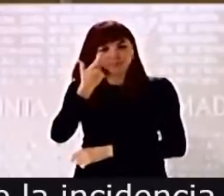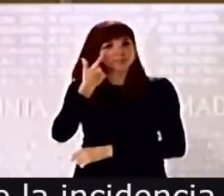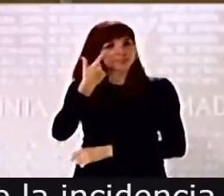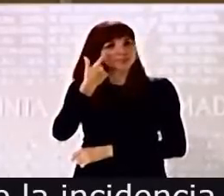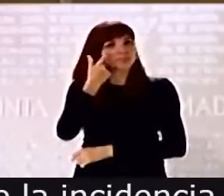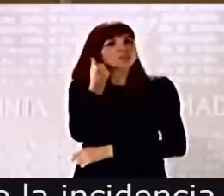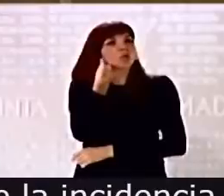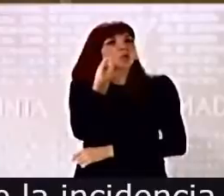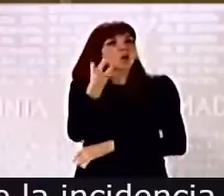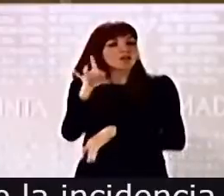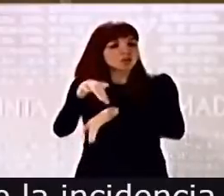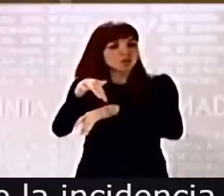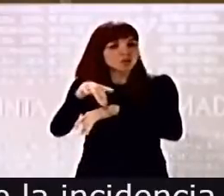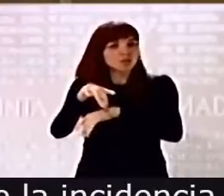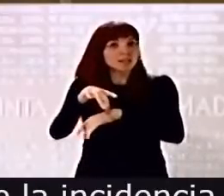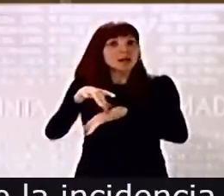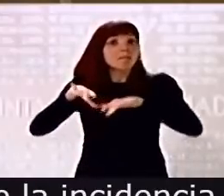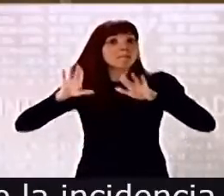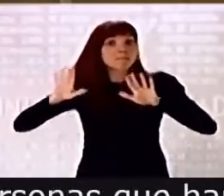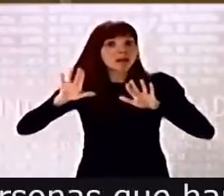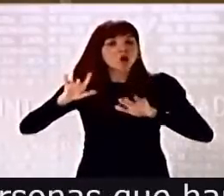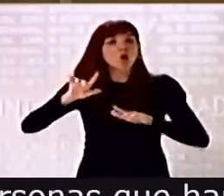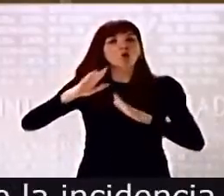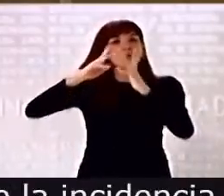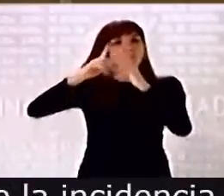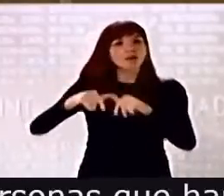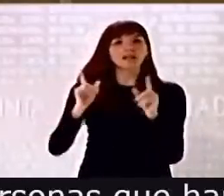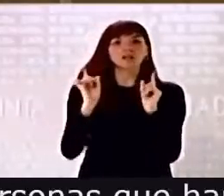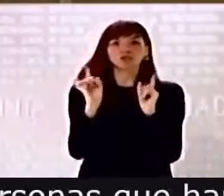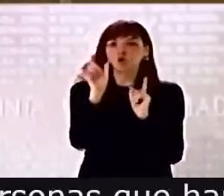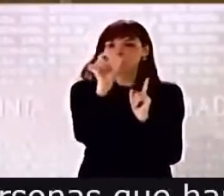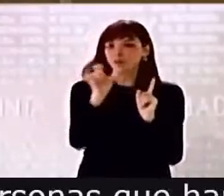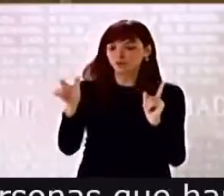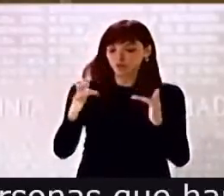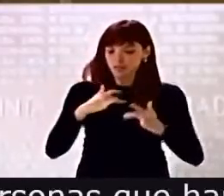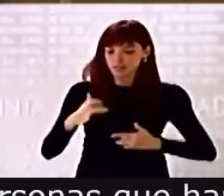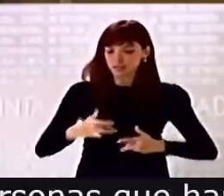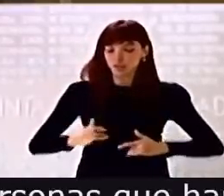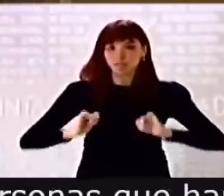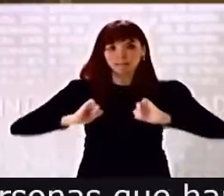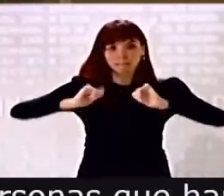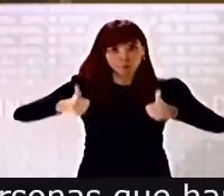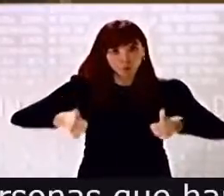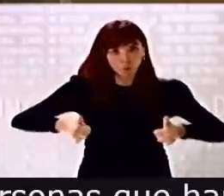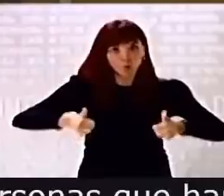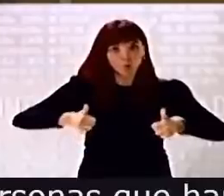han iniciado síntomas, estamos bastante por debajo de la media española.